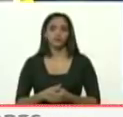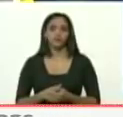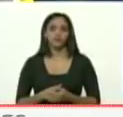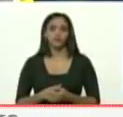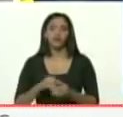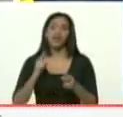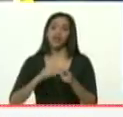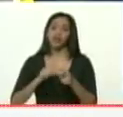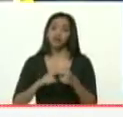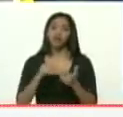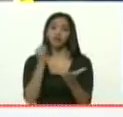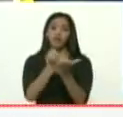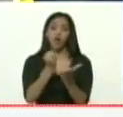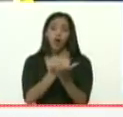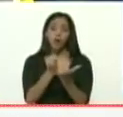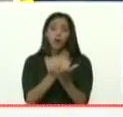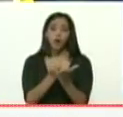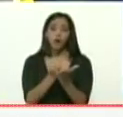Esto se comprueba.